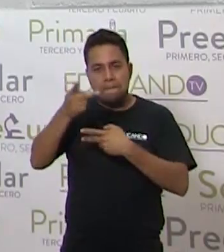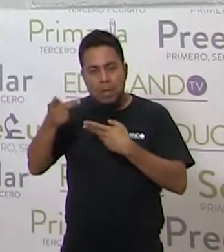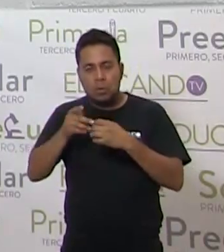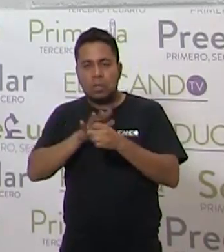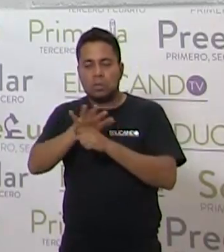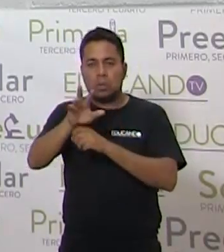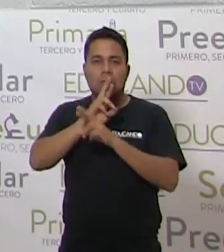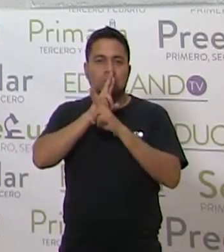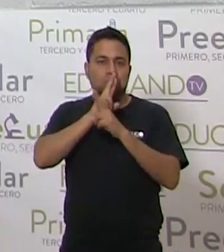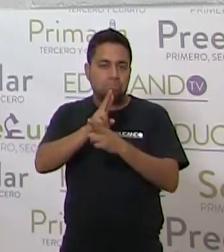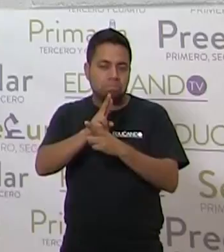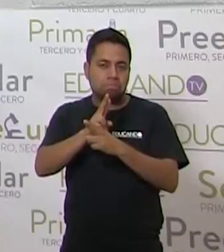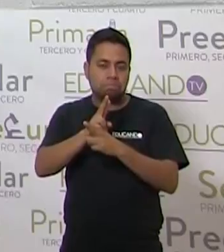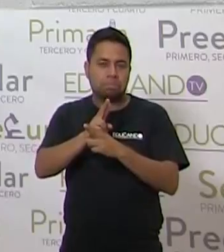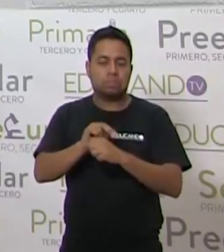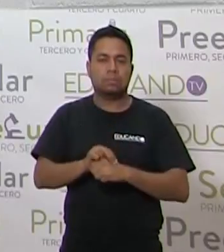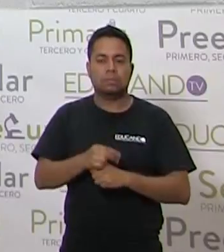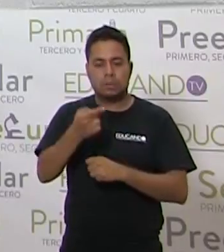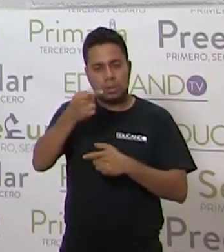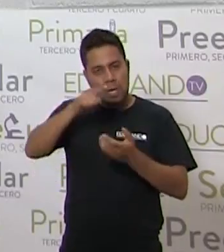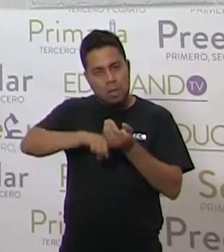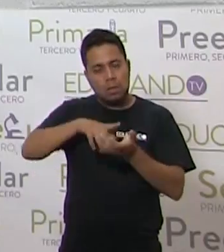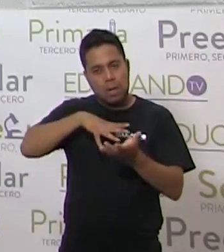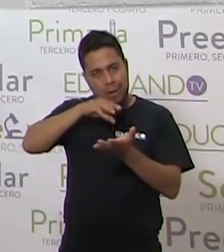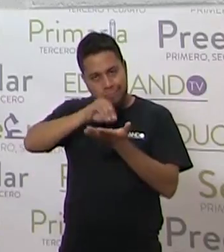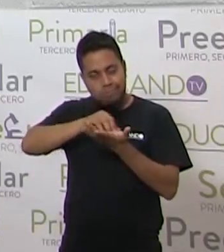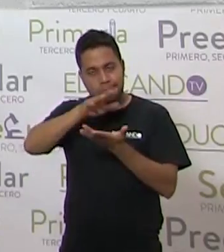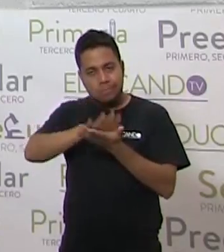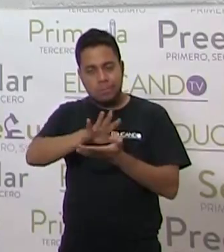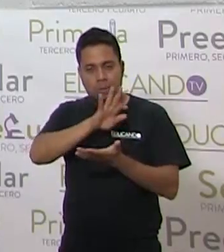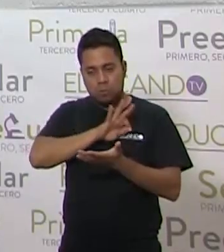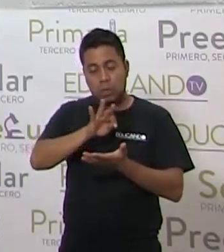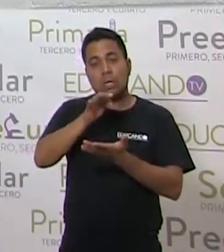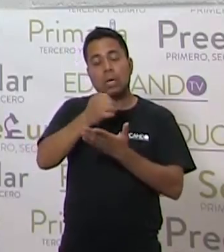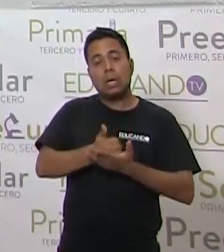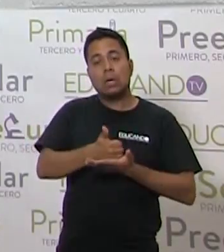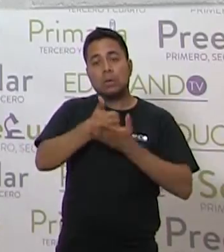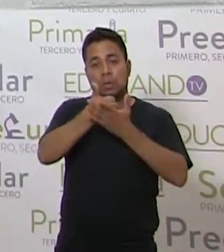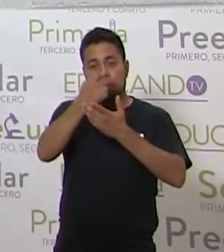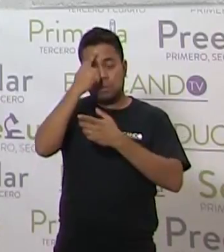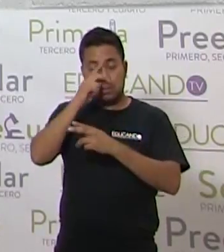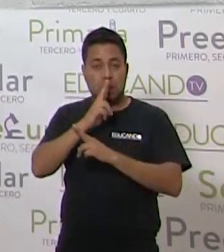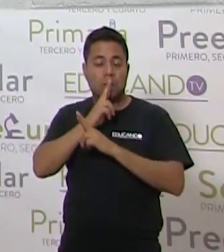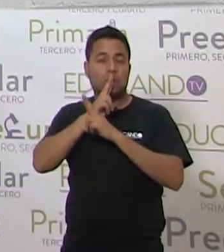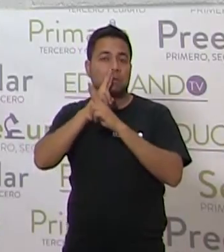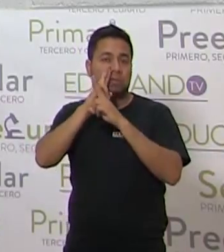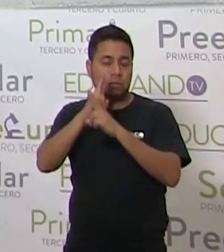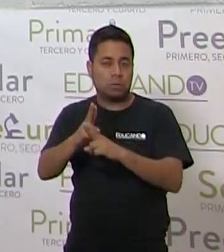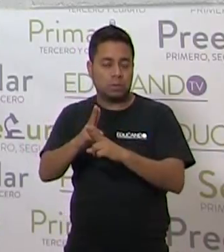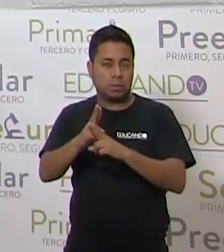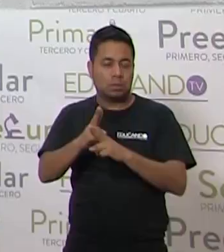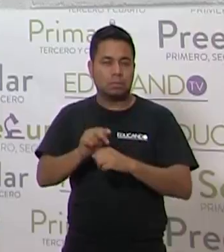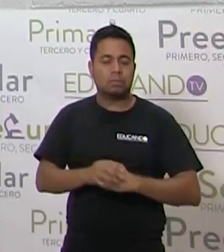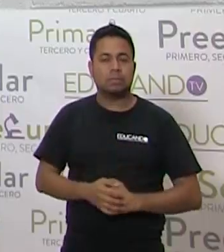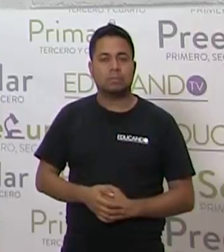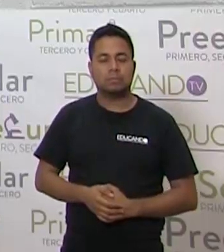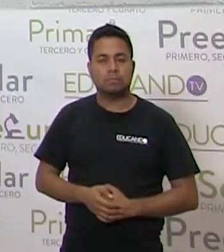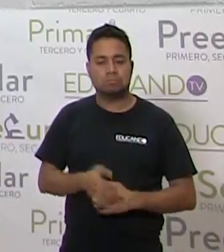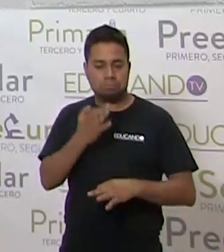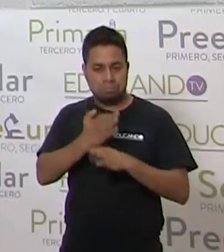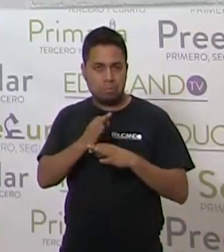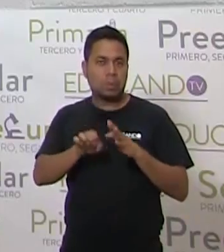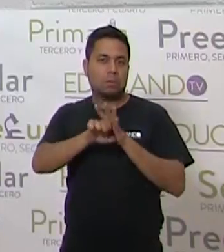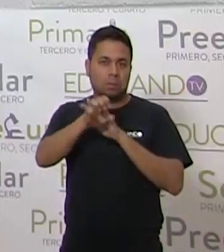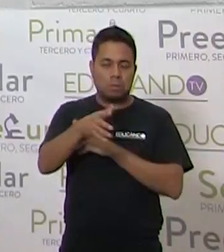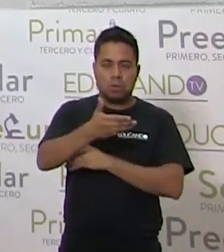plantean porque ahí pueden venir datos que te ayudarán a resolverlas como en este caso no sabemos no